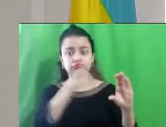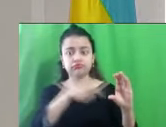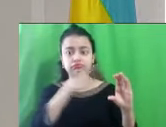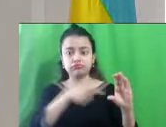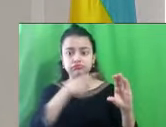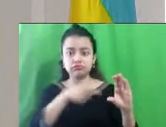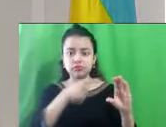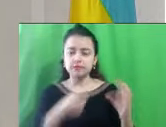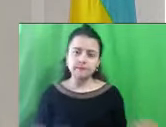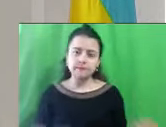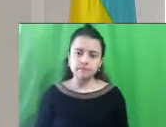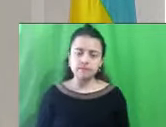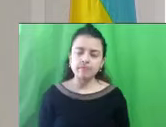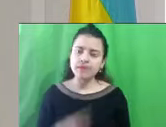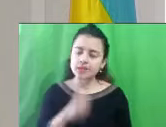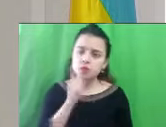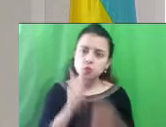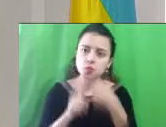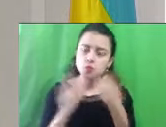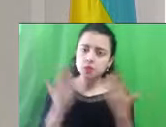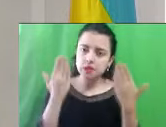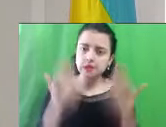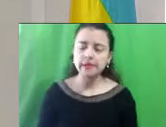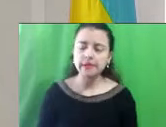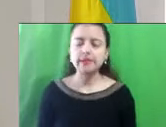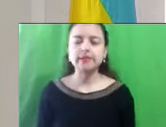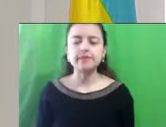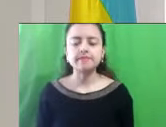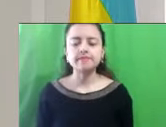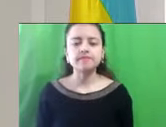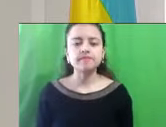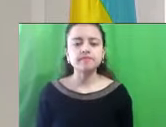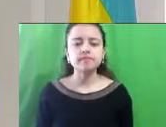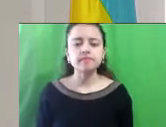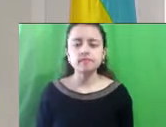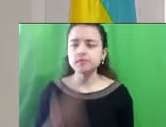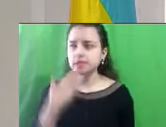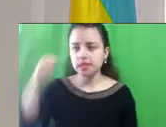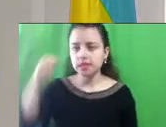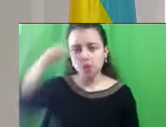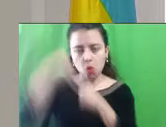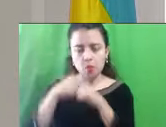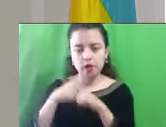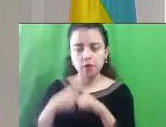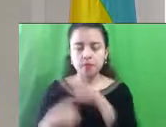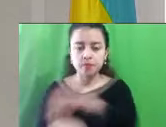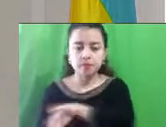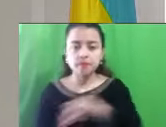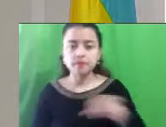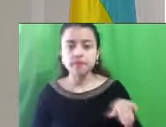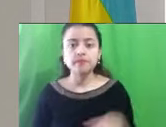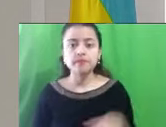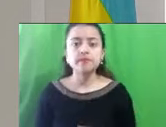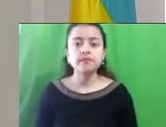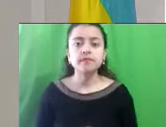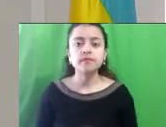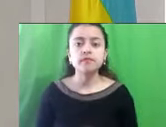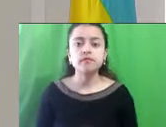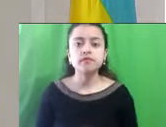más positivos que se venía trabajando de administraciones anteriores y que se logró su cristalización en